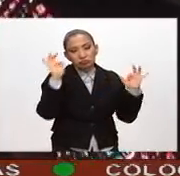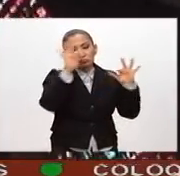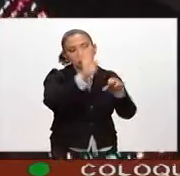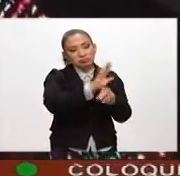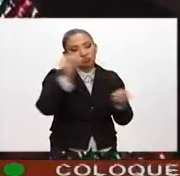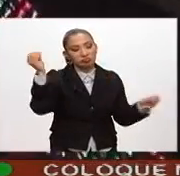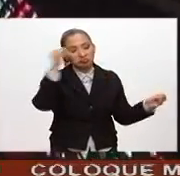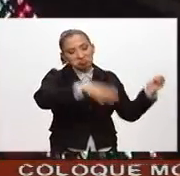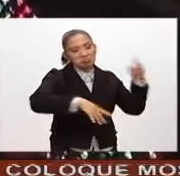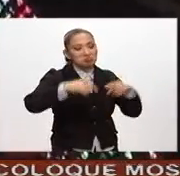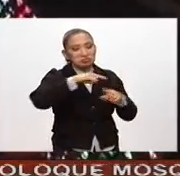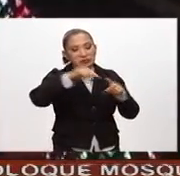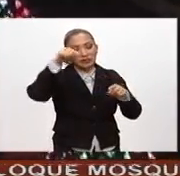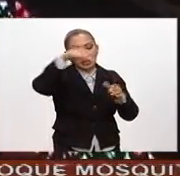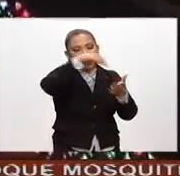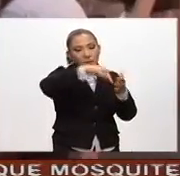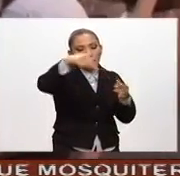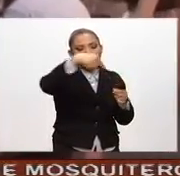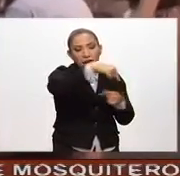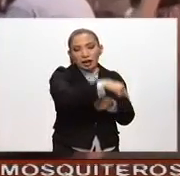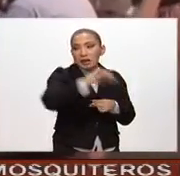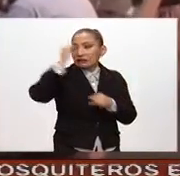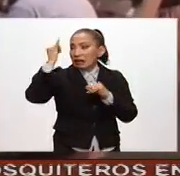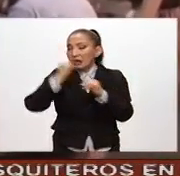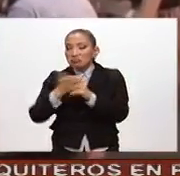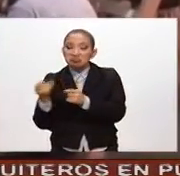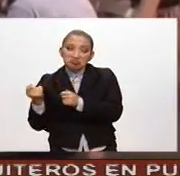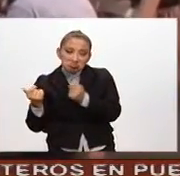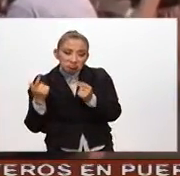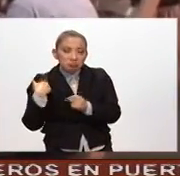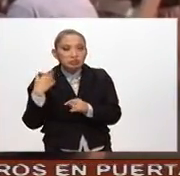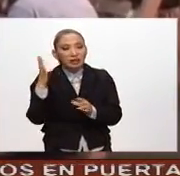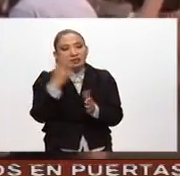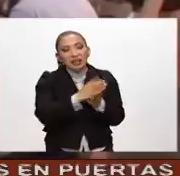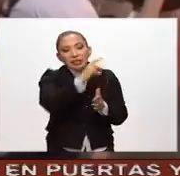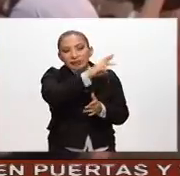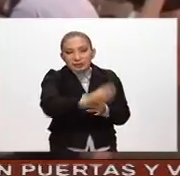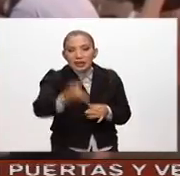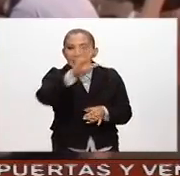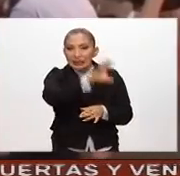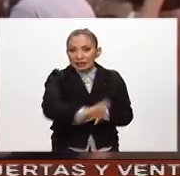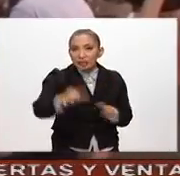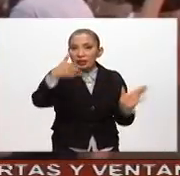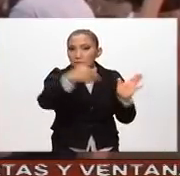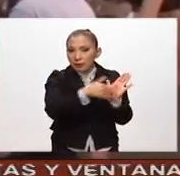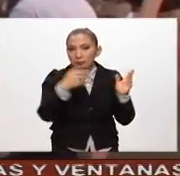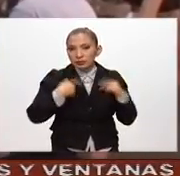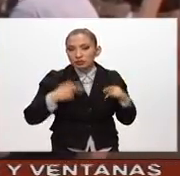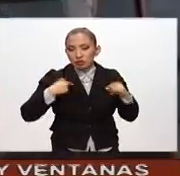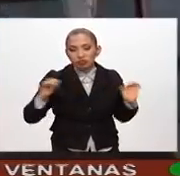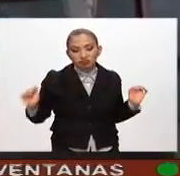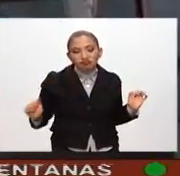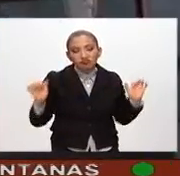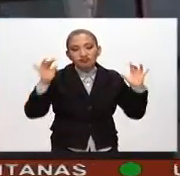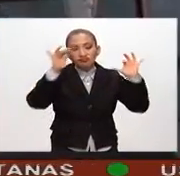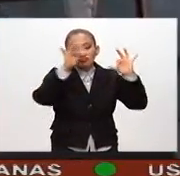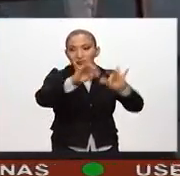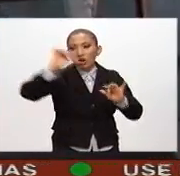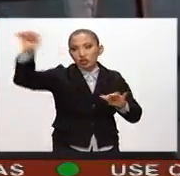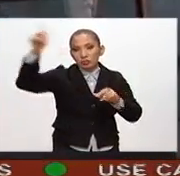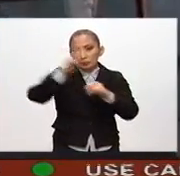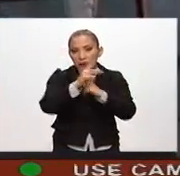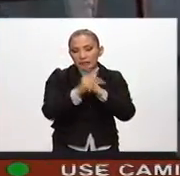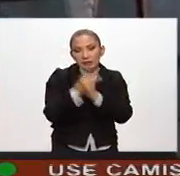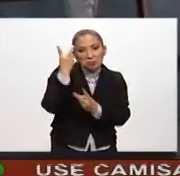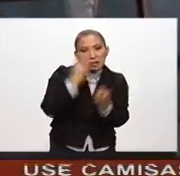brasileño mucho más numeroso que el turismo internacional. Se esperan entre 300 y 500.000 personas del exterior que